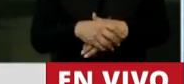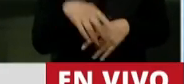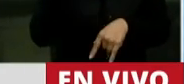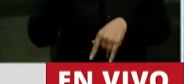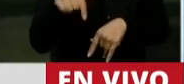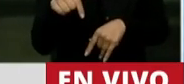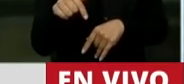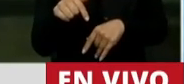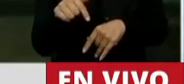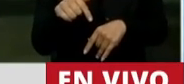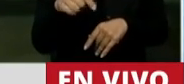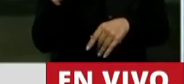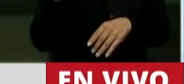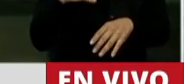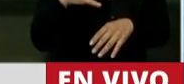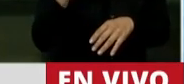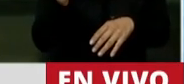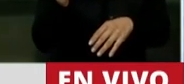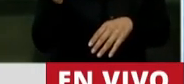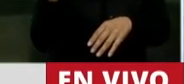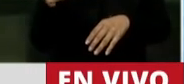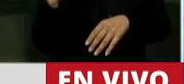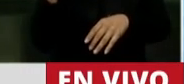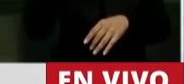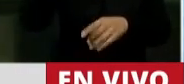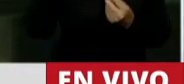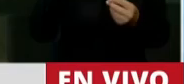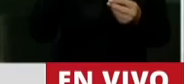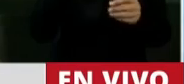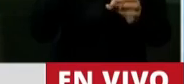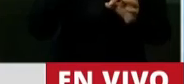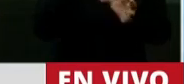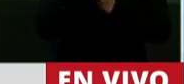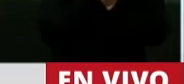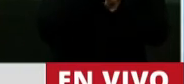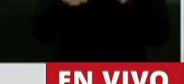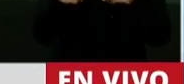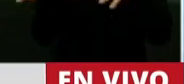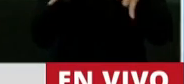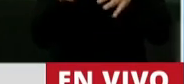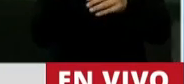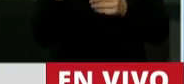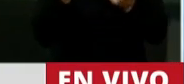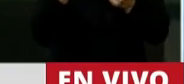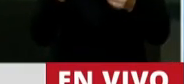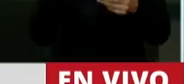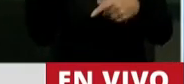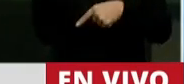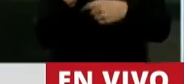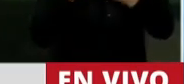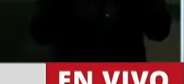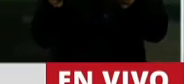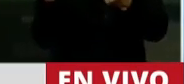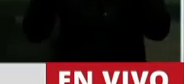hacer futurología, señor presidente. Acá no hay que perder vista que estamos ante una tremenda emergencia, donde nadie puede hacerse el